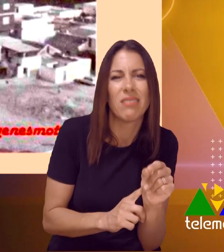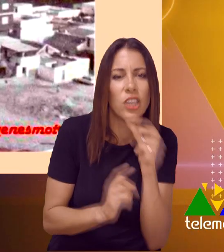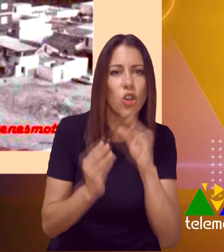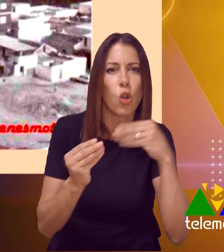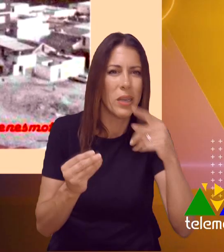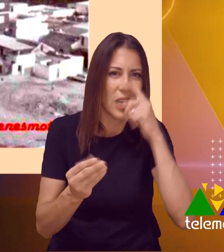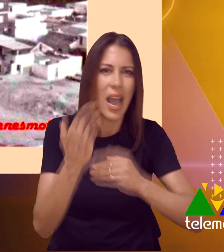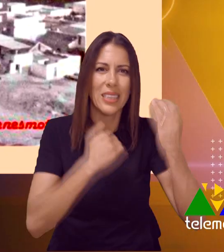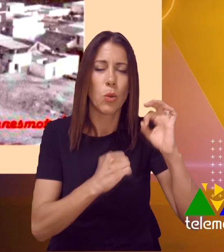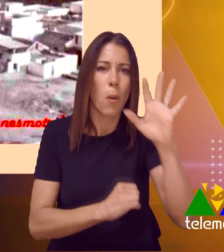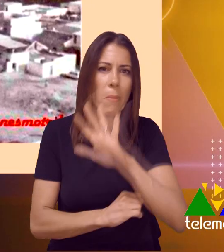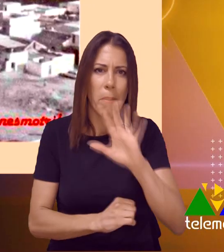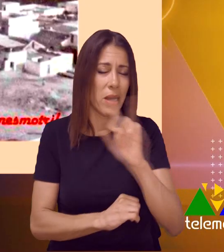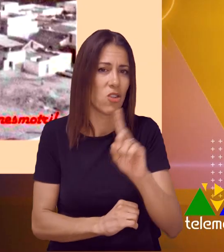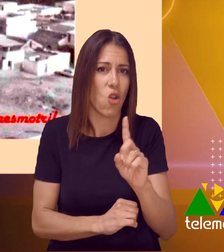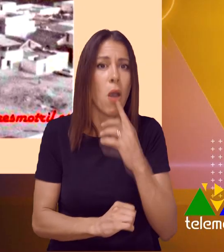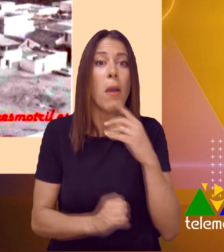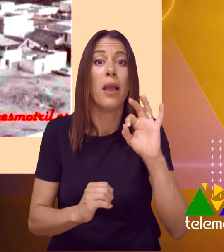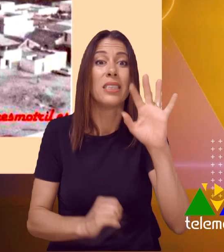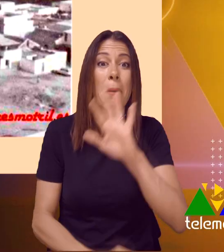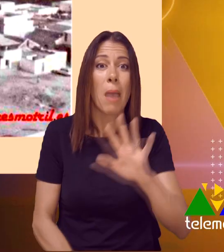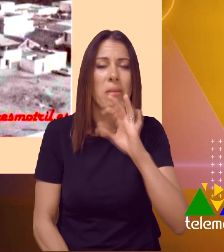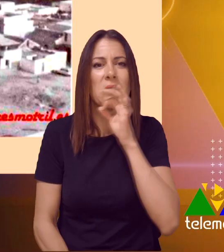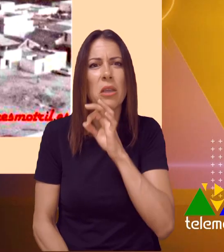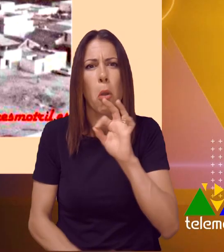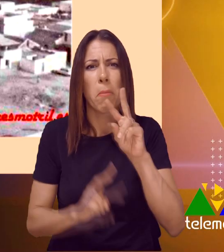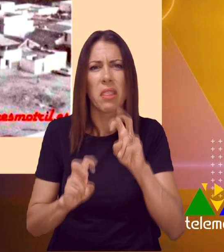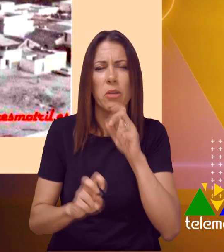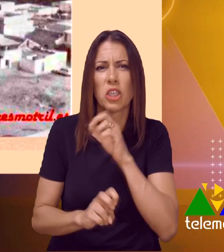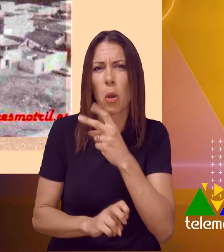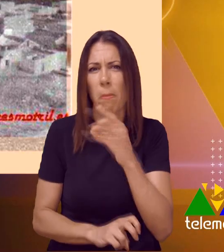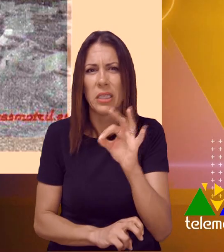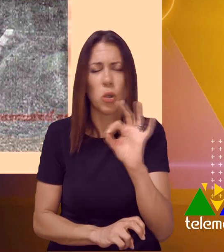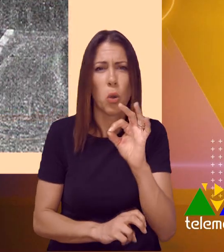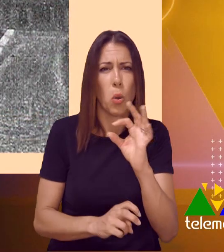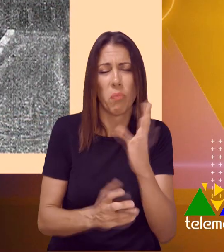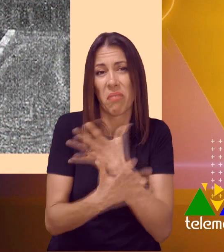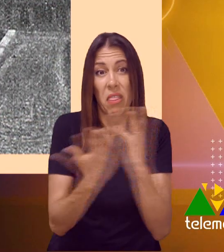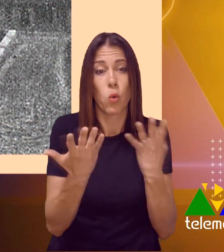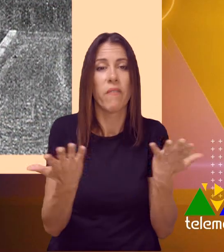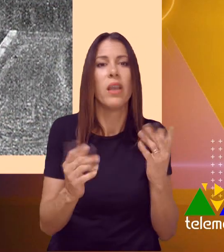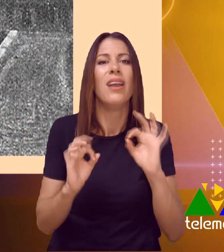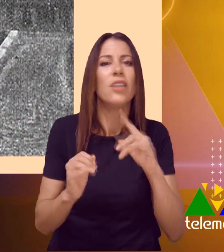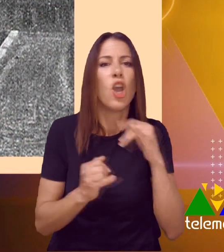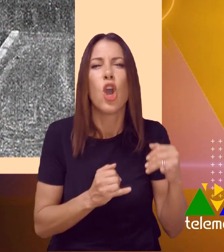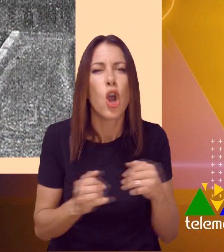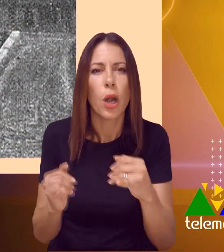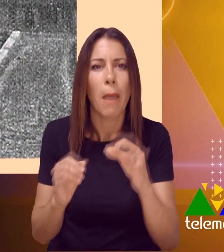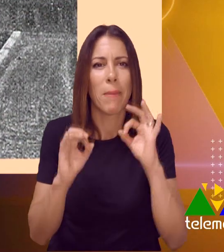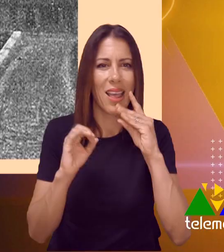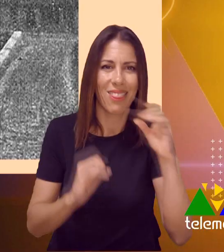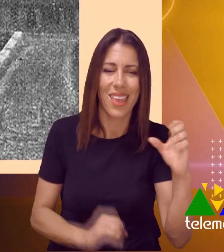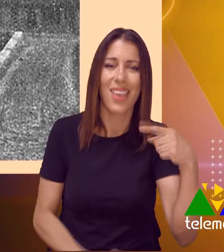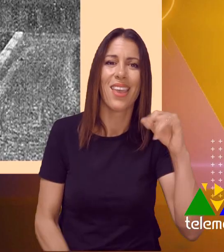antiguos y en los mapas antiguos, mapas del siglo XX, principios del siglo XX, del siglo XIX, aparece como Rambla del Gibaltanillo